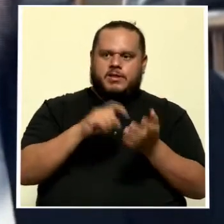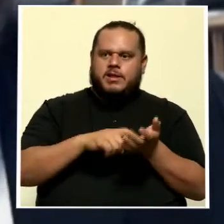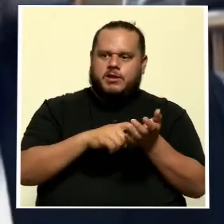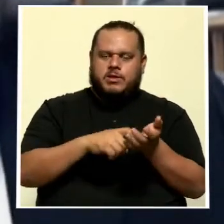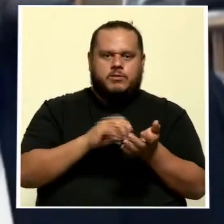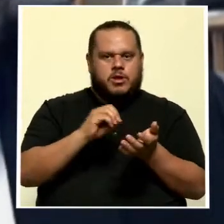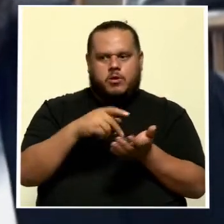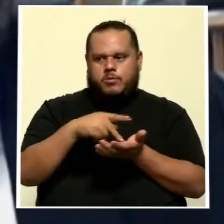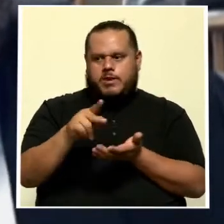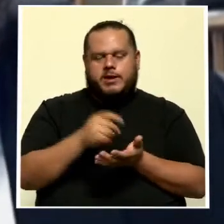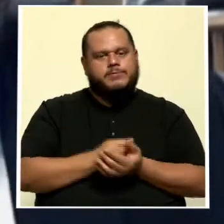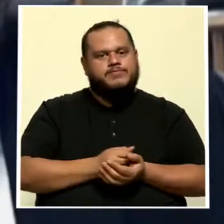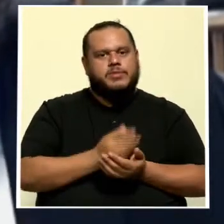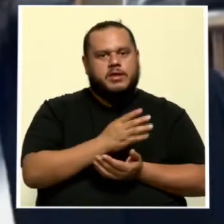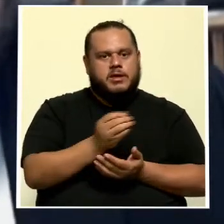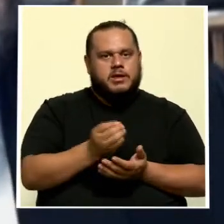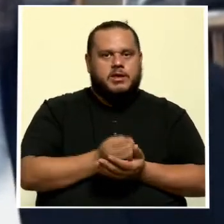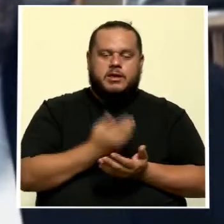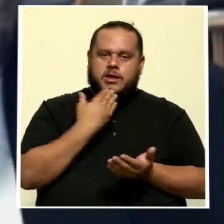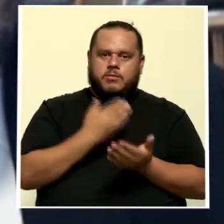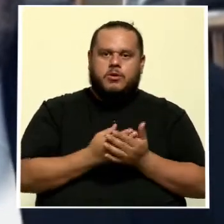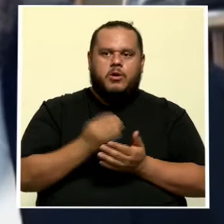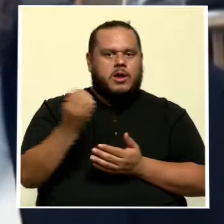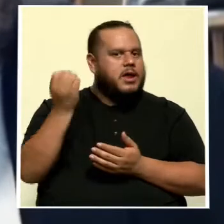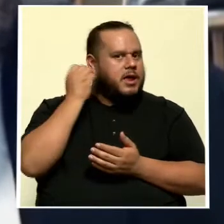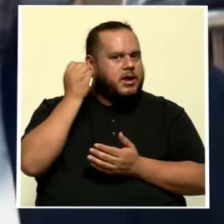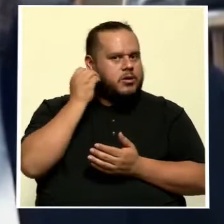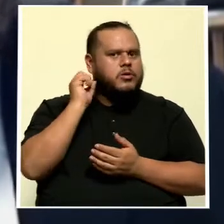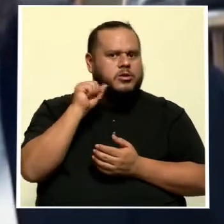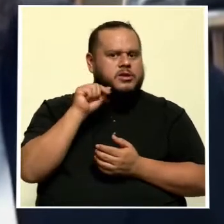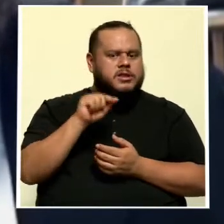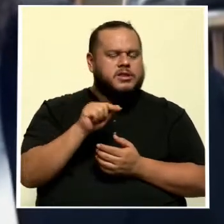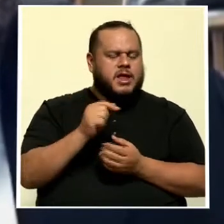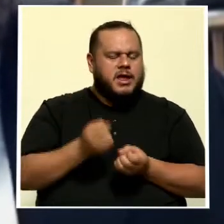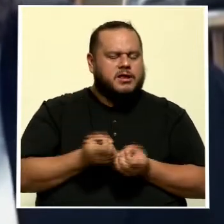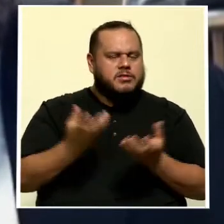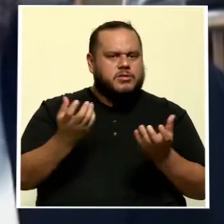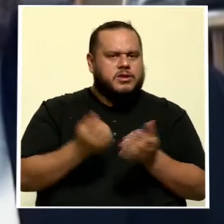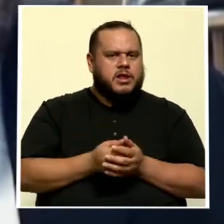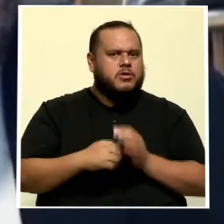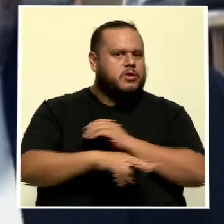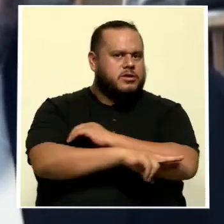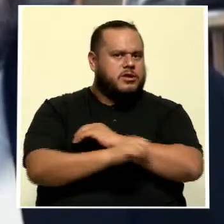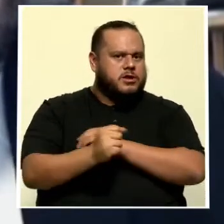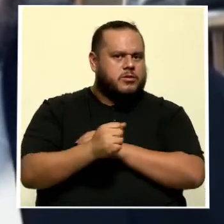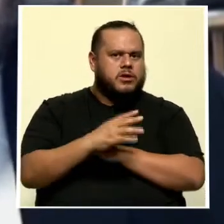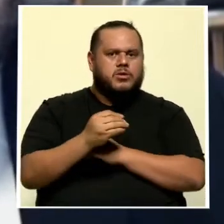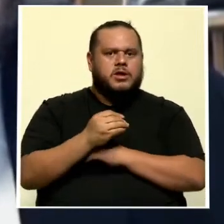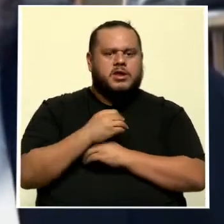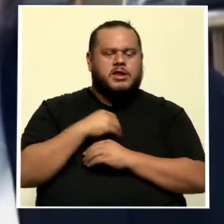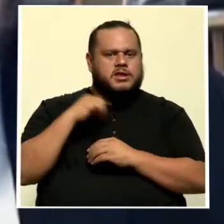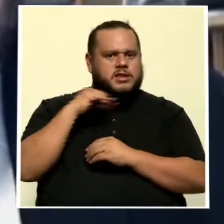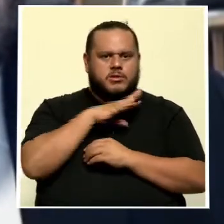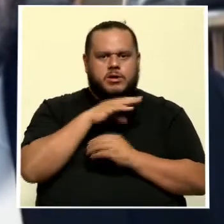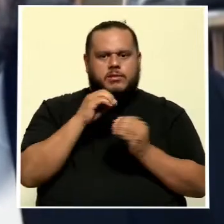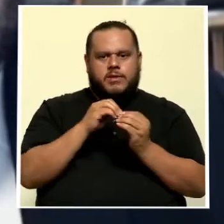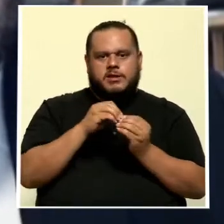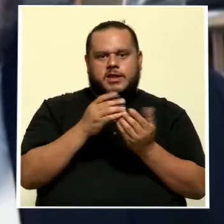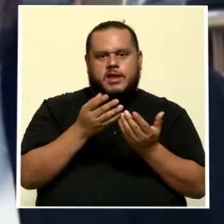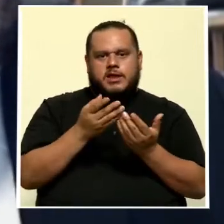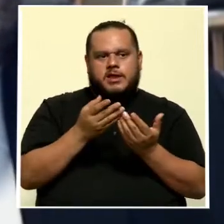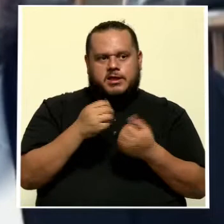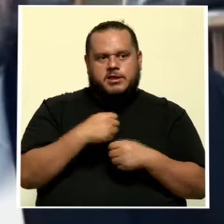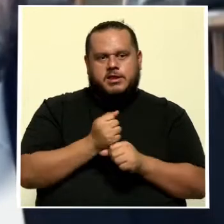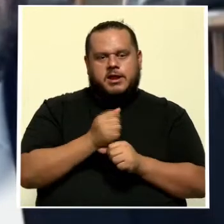pagar. Y el oro se está explotando, se está robando y se está contaminando más que si hiciera de